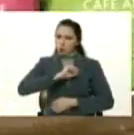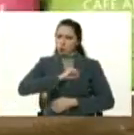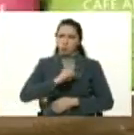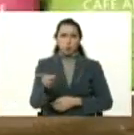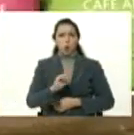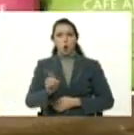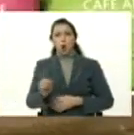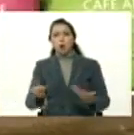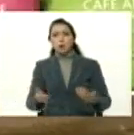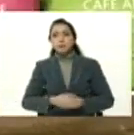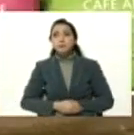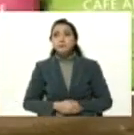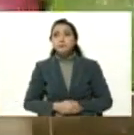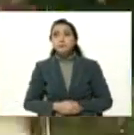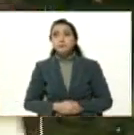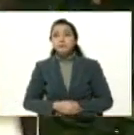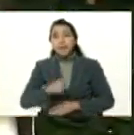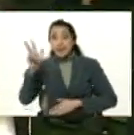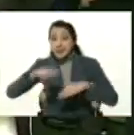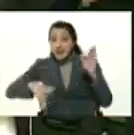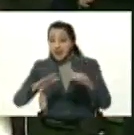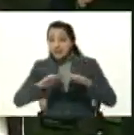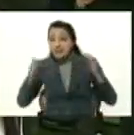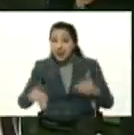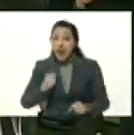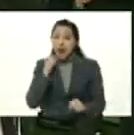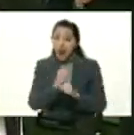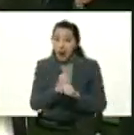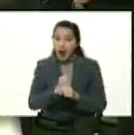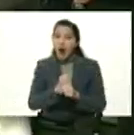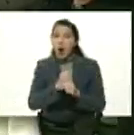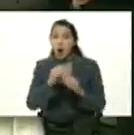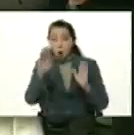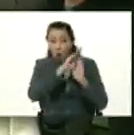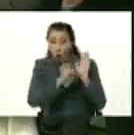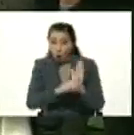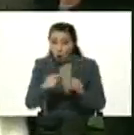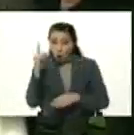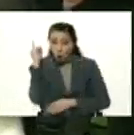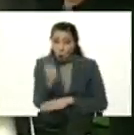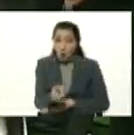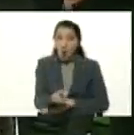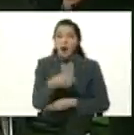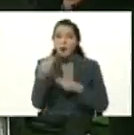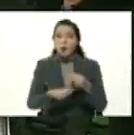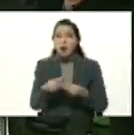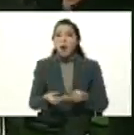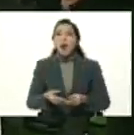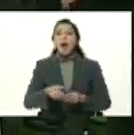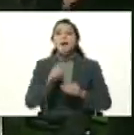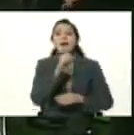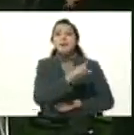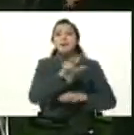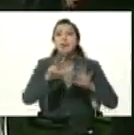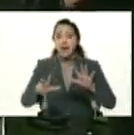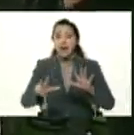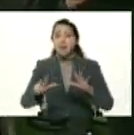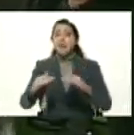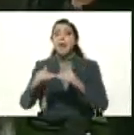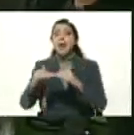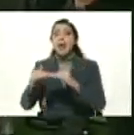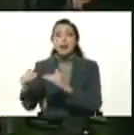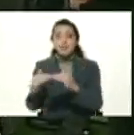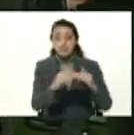Okay. Hemos tenido 13 mesas de trabajo y hemos seguido sus orientaciones para poder levantar 13 mesas de trabajo. O sea,